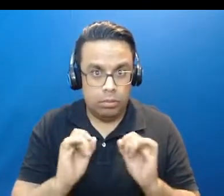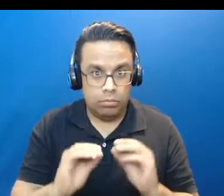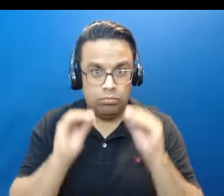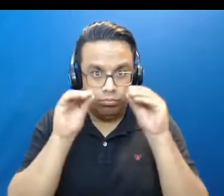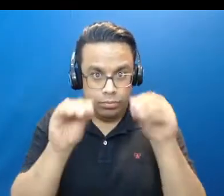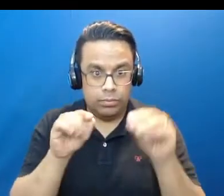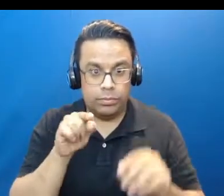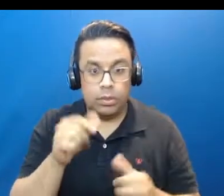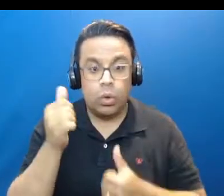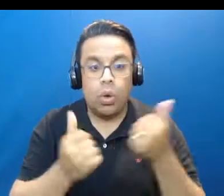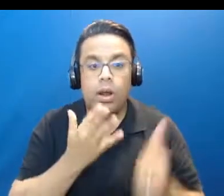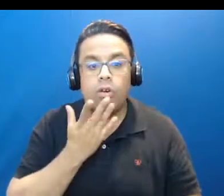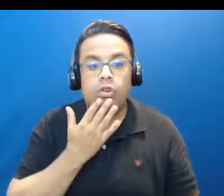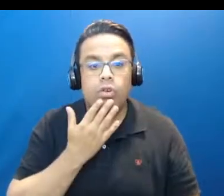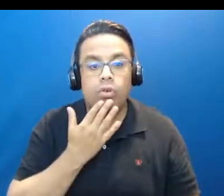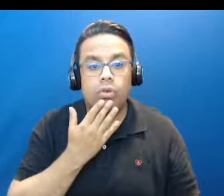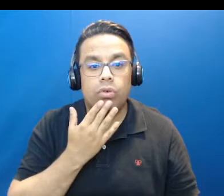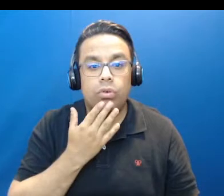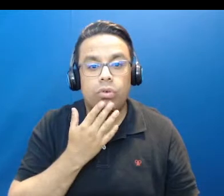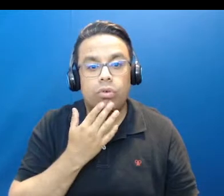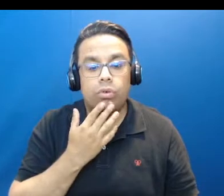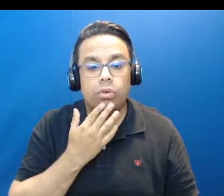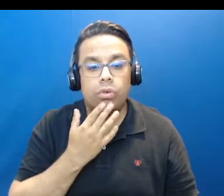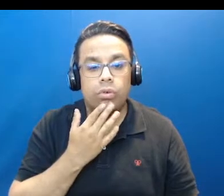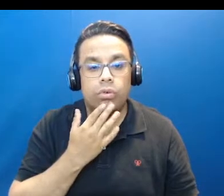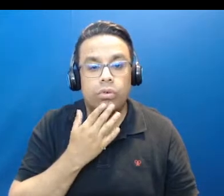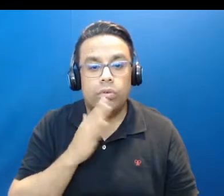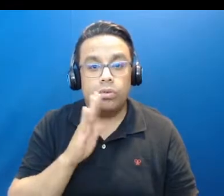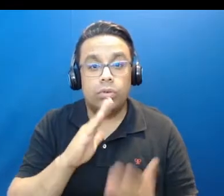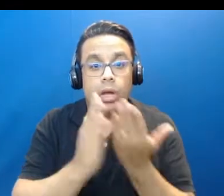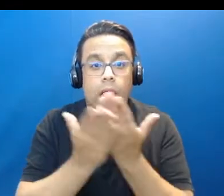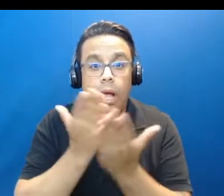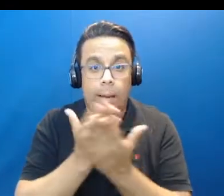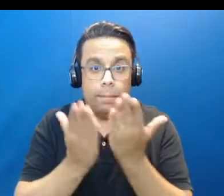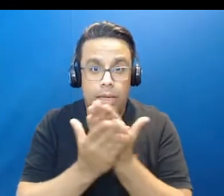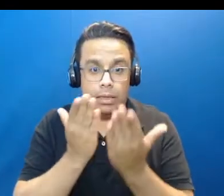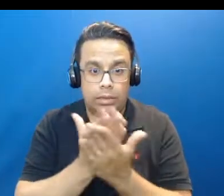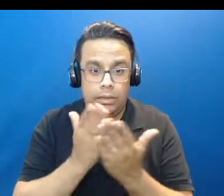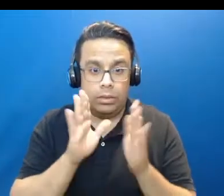es decirle que el color lo vamos a crear por capa.